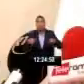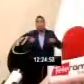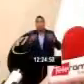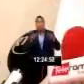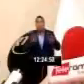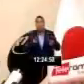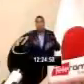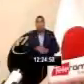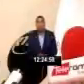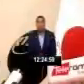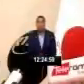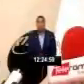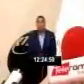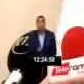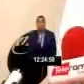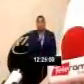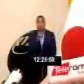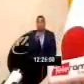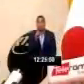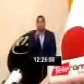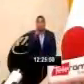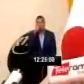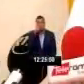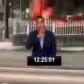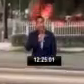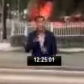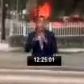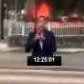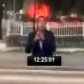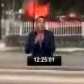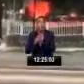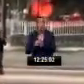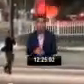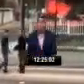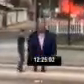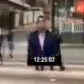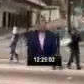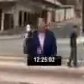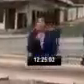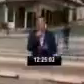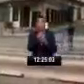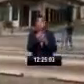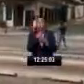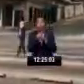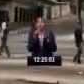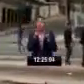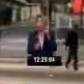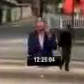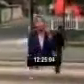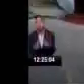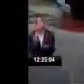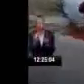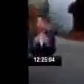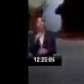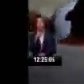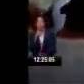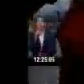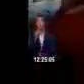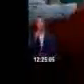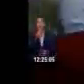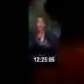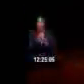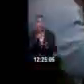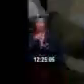motos. Tuvimos 202 policías secuestrados. Medios de comunicación afectados,